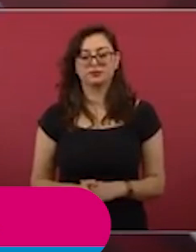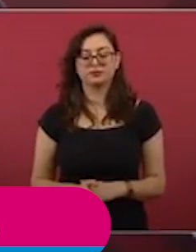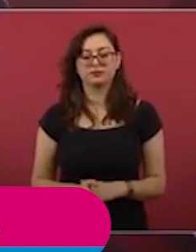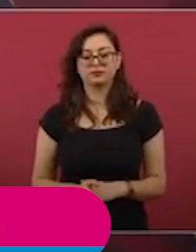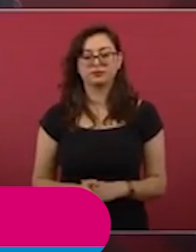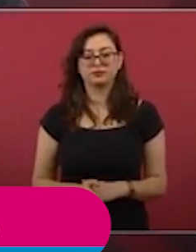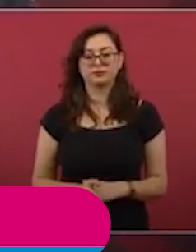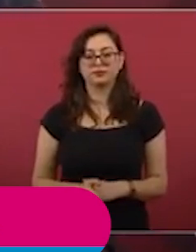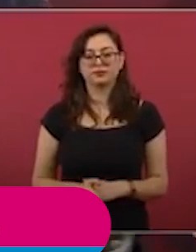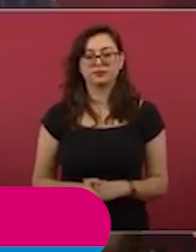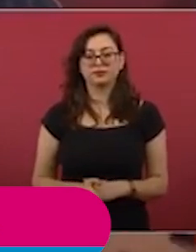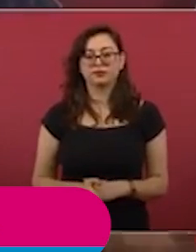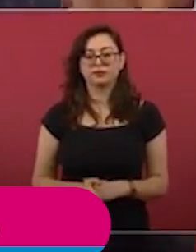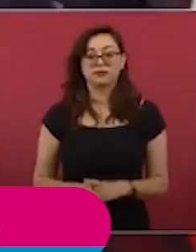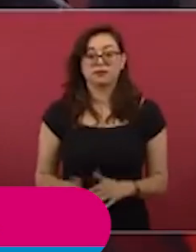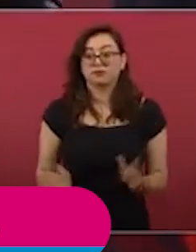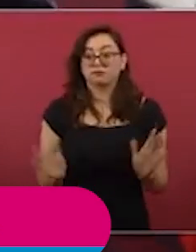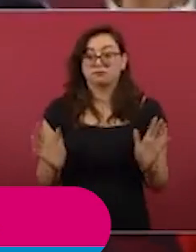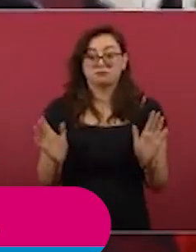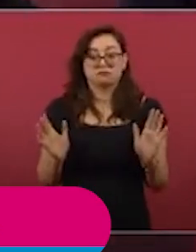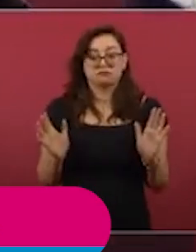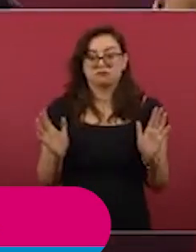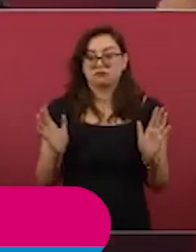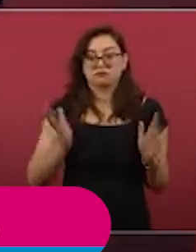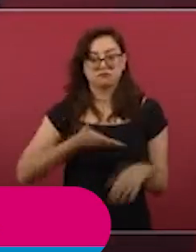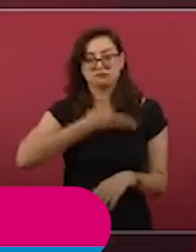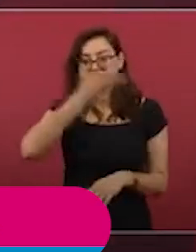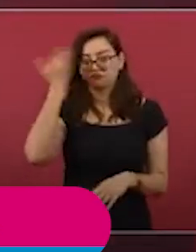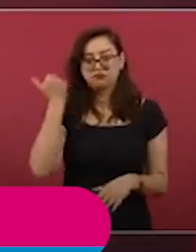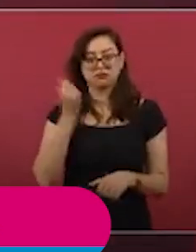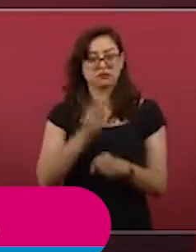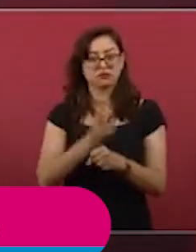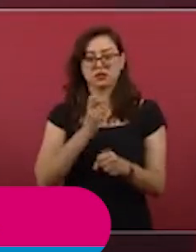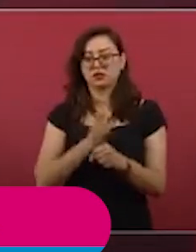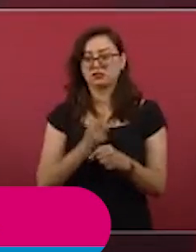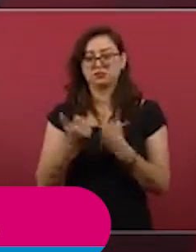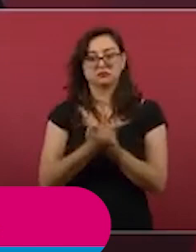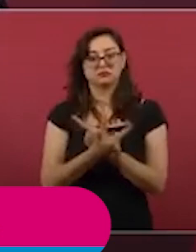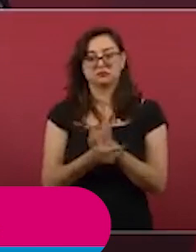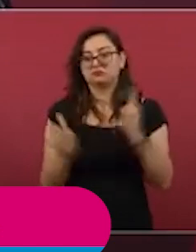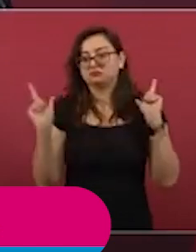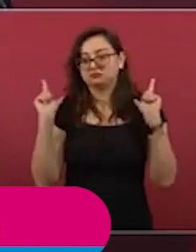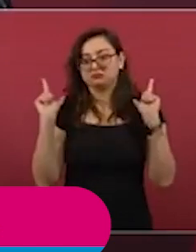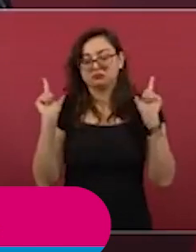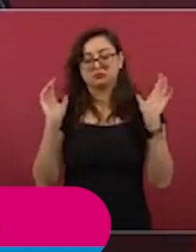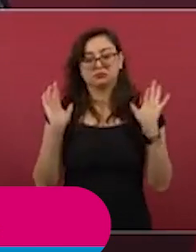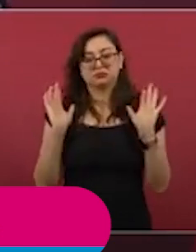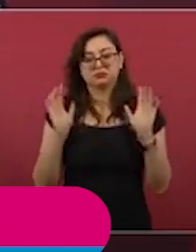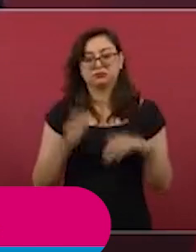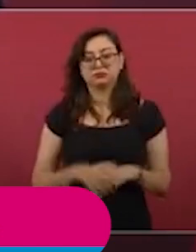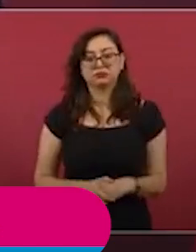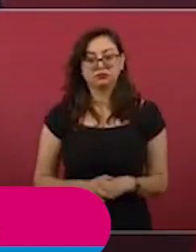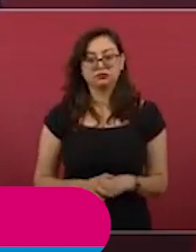No, bueno, no sé, porque es una invitación abierta. El ingeniero